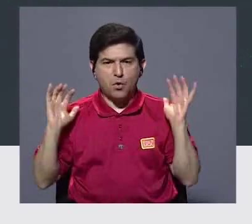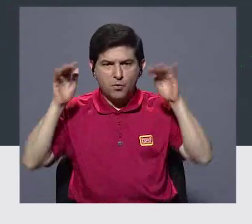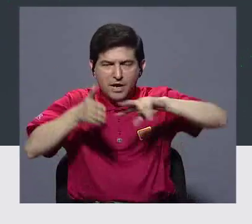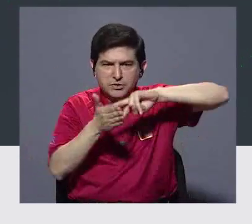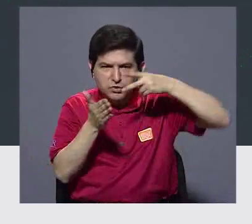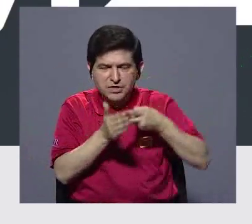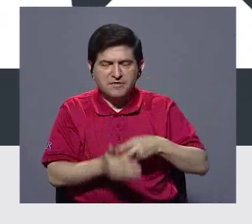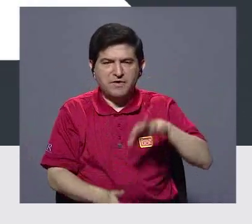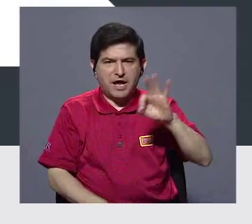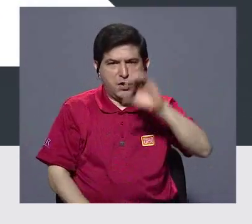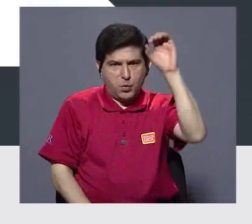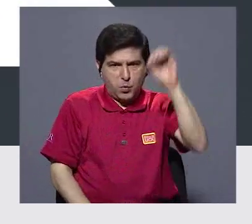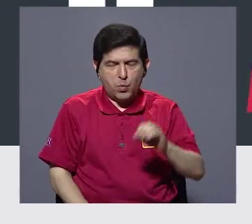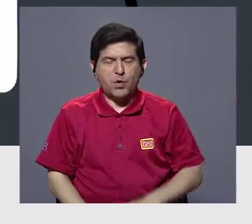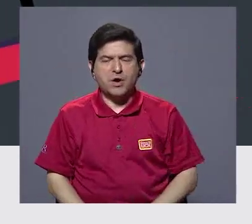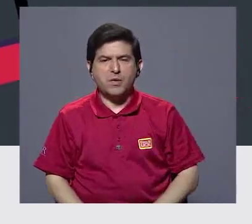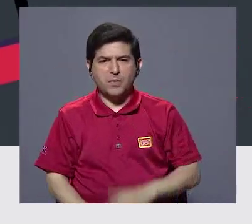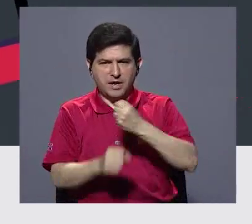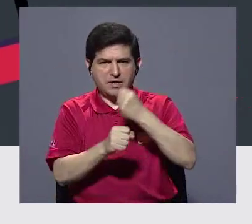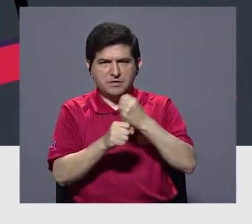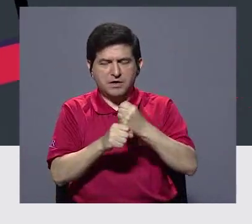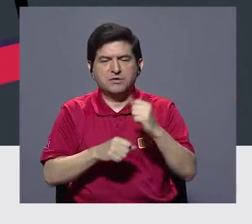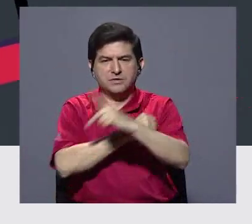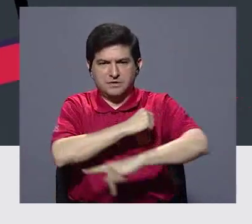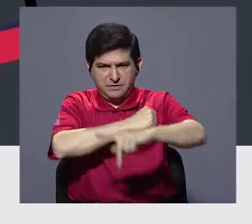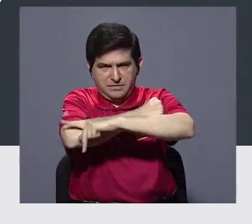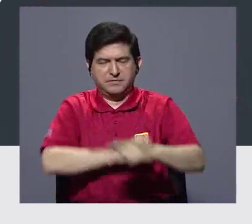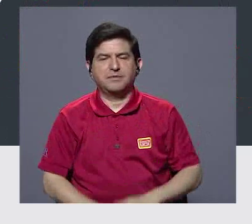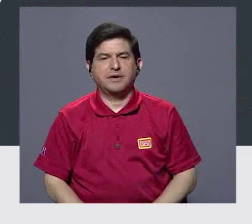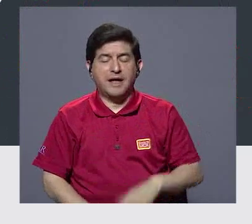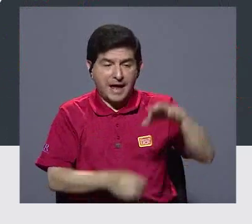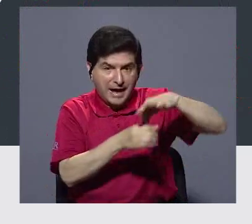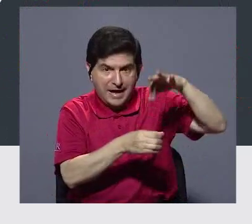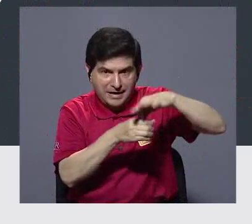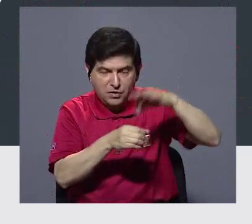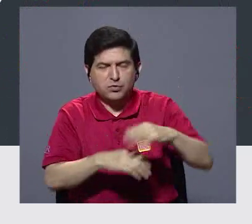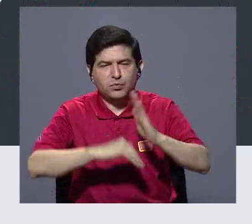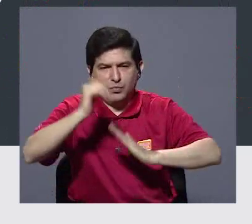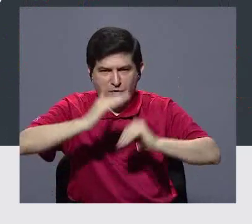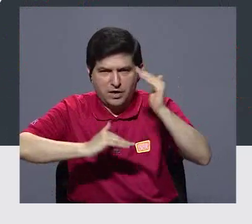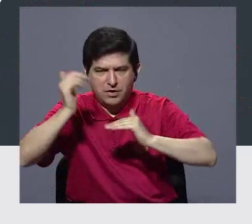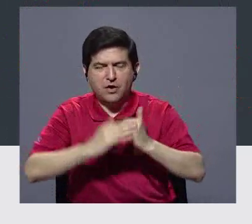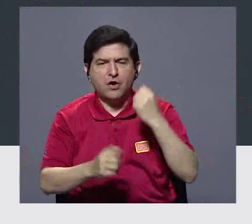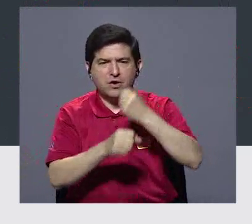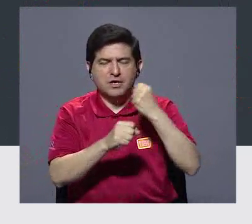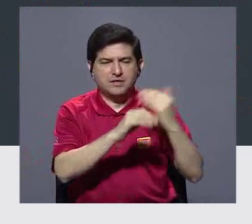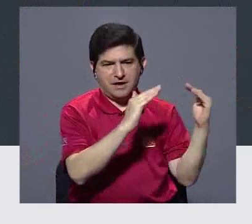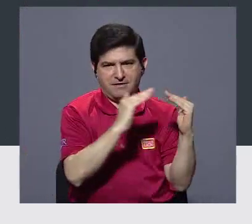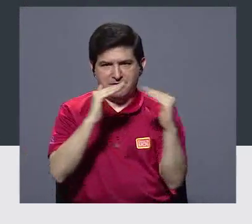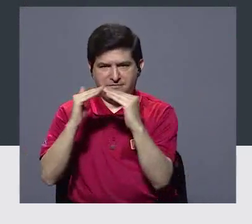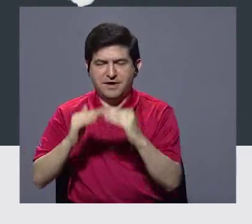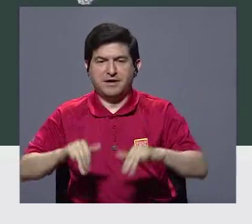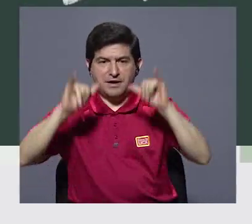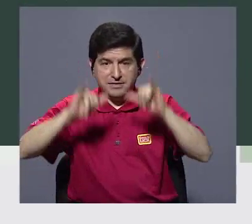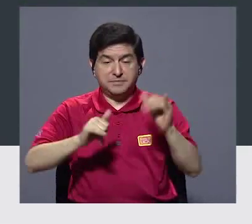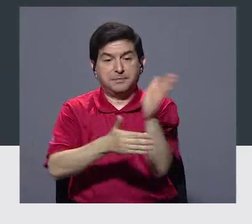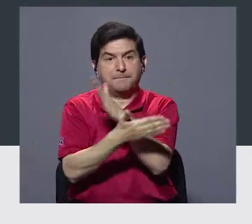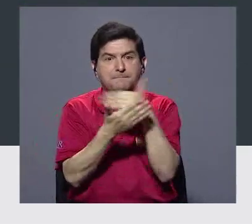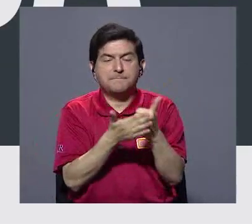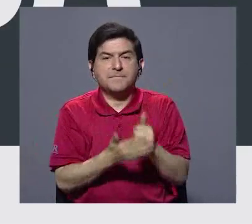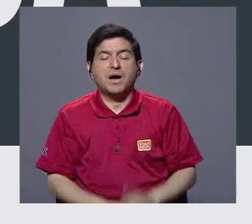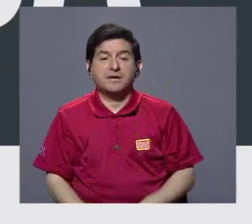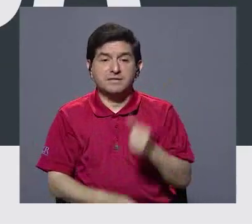La agricultura, la construcción y el trabajo doméstico se sostienen en parte gracias a la mano de obra extranjera. Sin embargo,